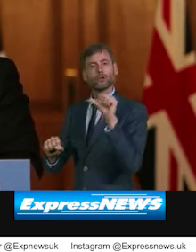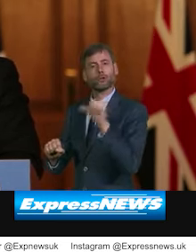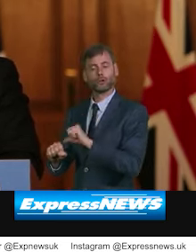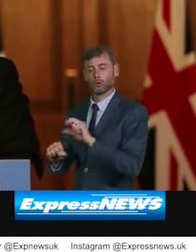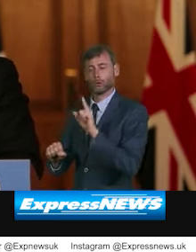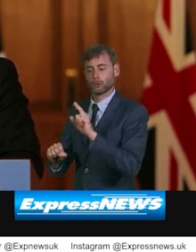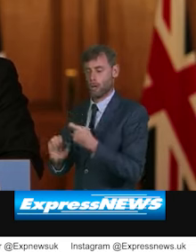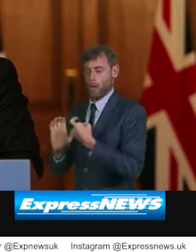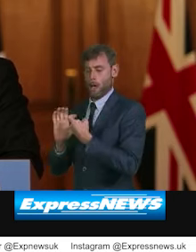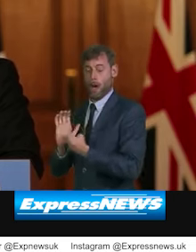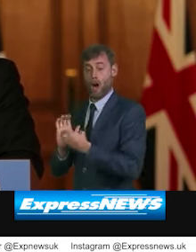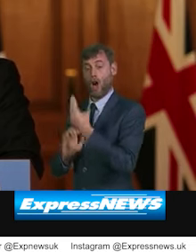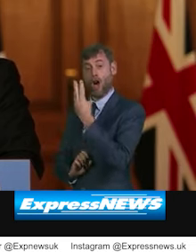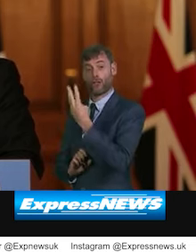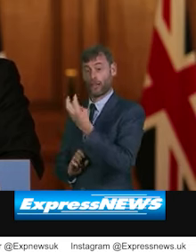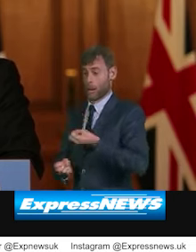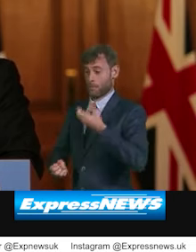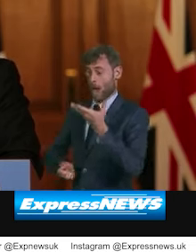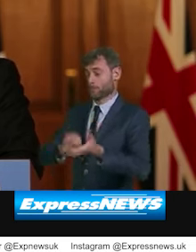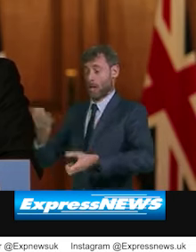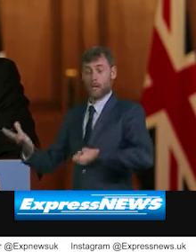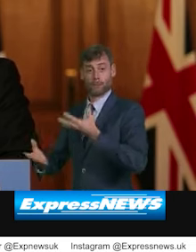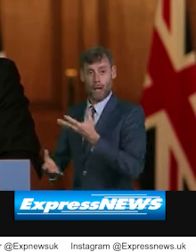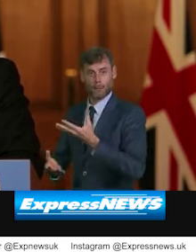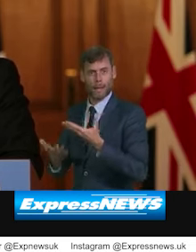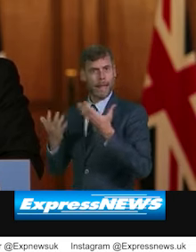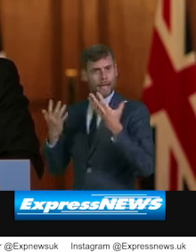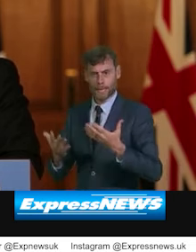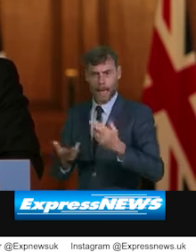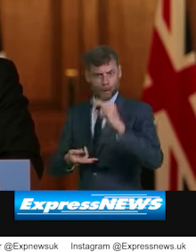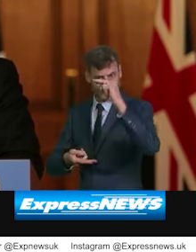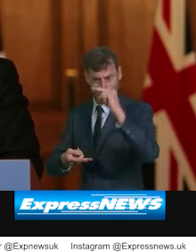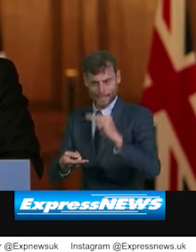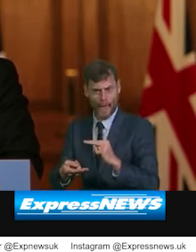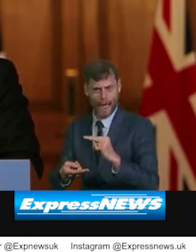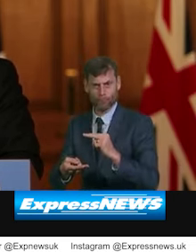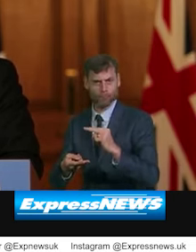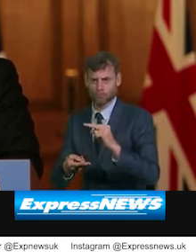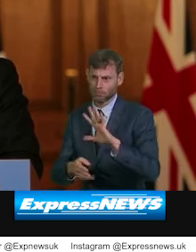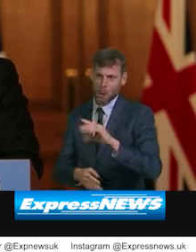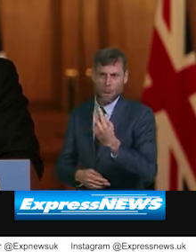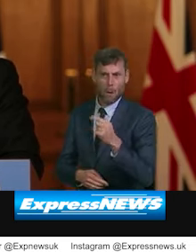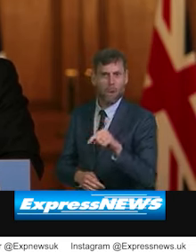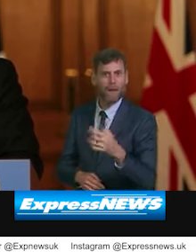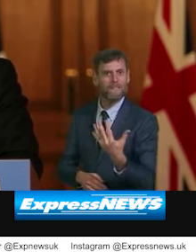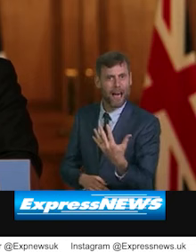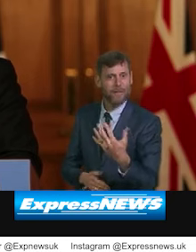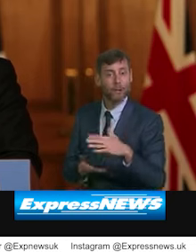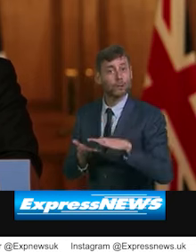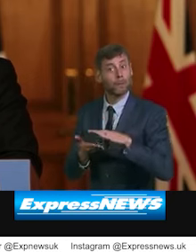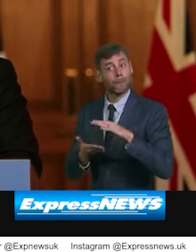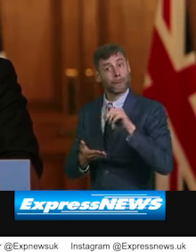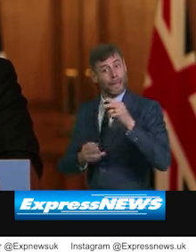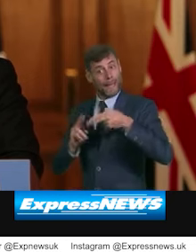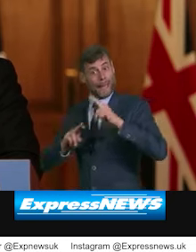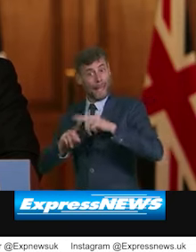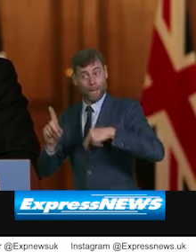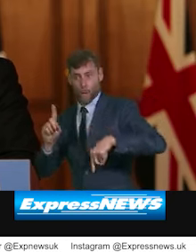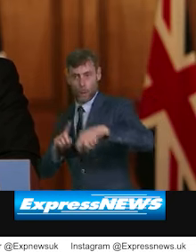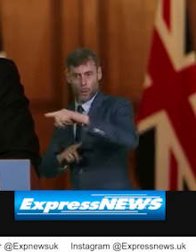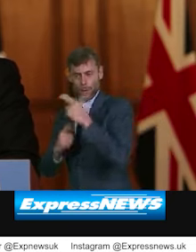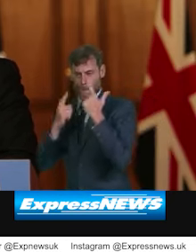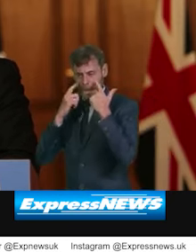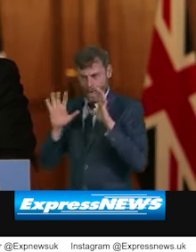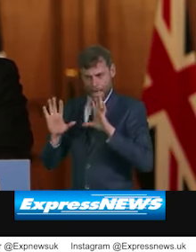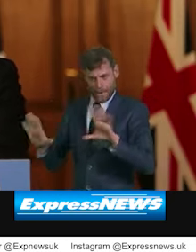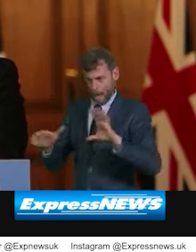Y si seguimos la guía juntos y seguimos las reglas, entonces podemos hacerlo. Y es precisamente porque estas